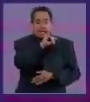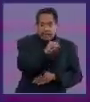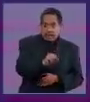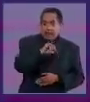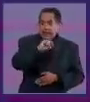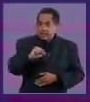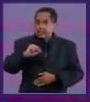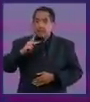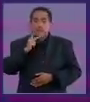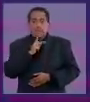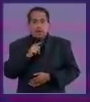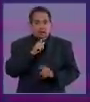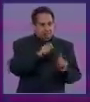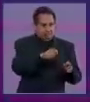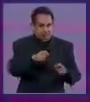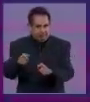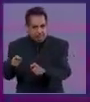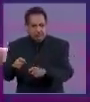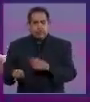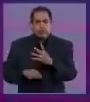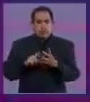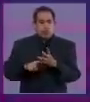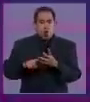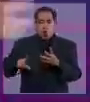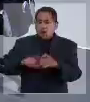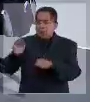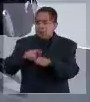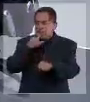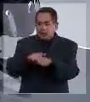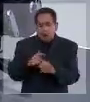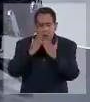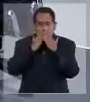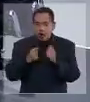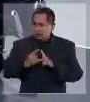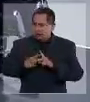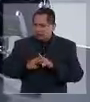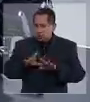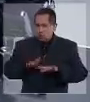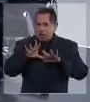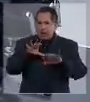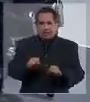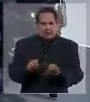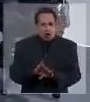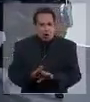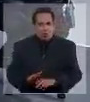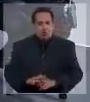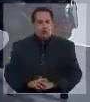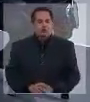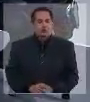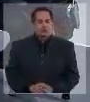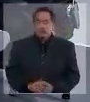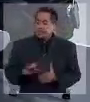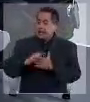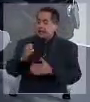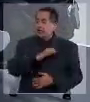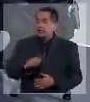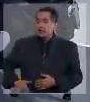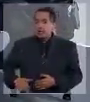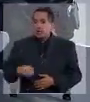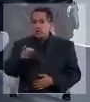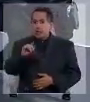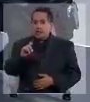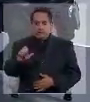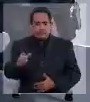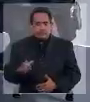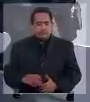Pemex, 1 gobierno federal. No hay manera, no le salen las cuentas. Gracias, candidato Meade. ¿Alguna otra réplica? Nadie